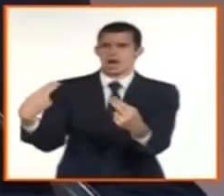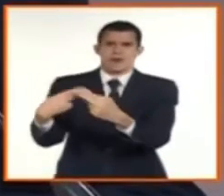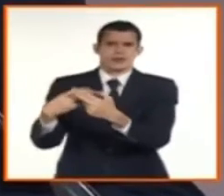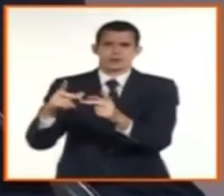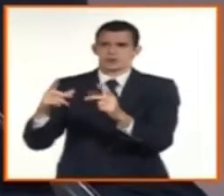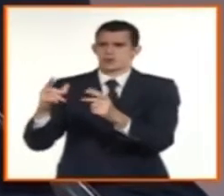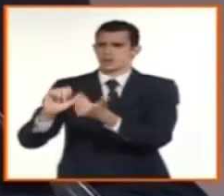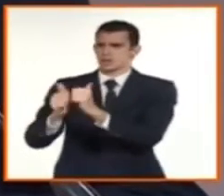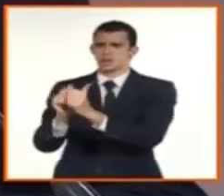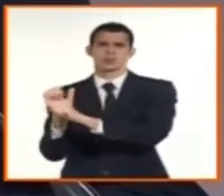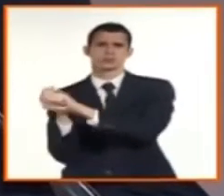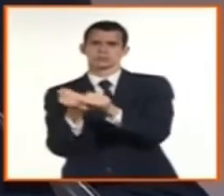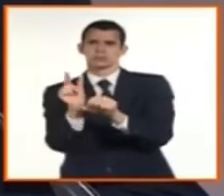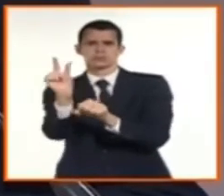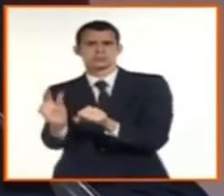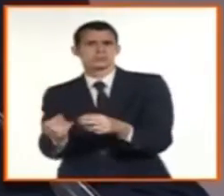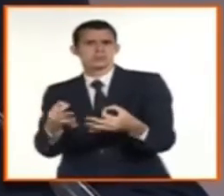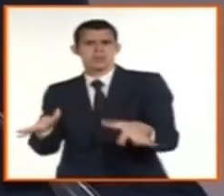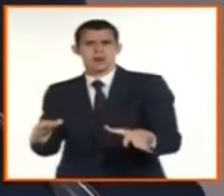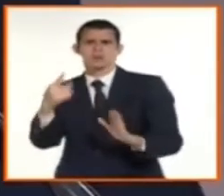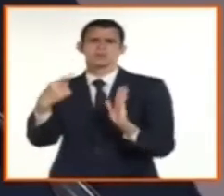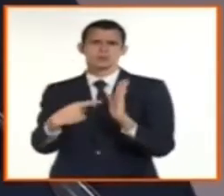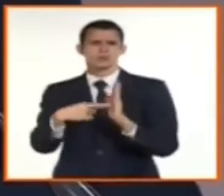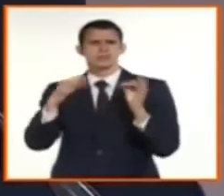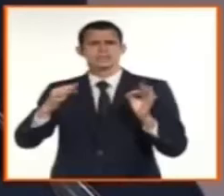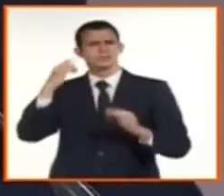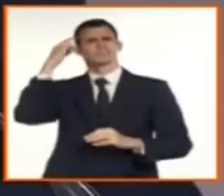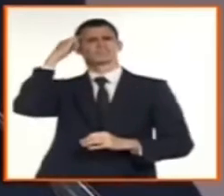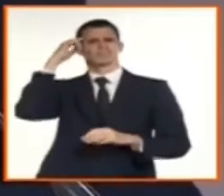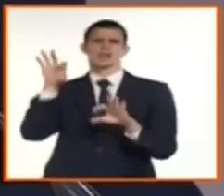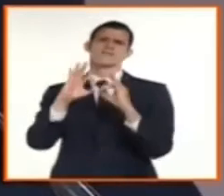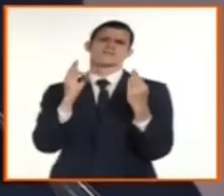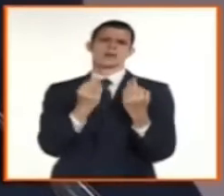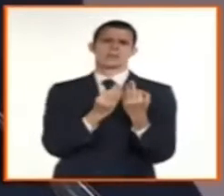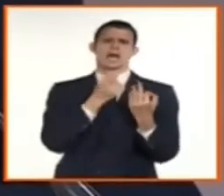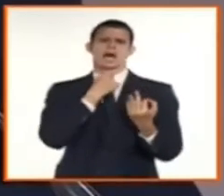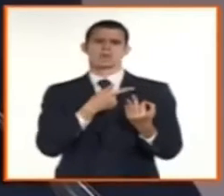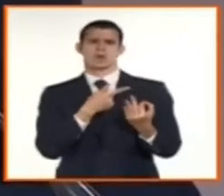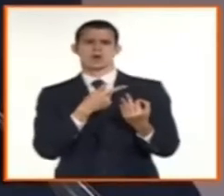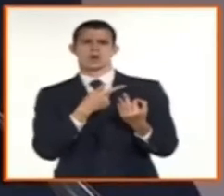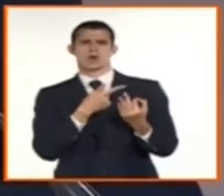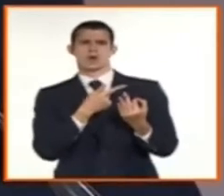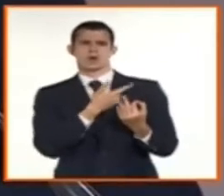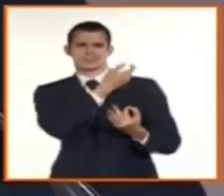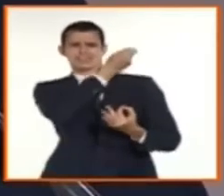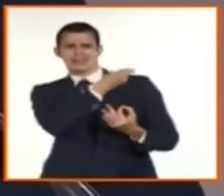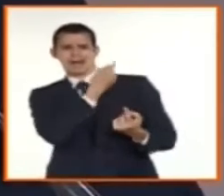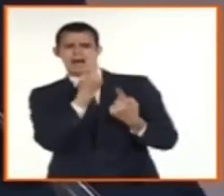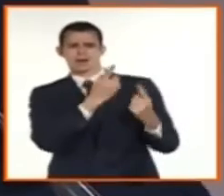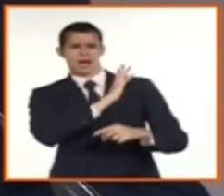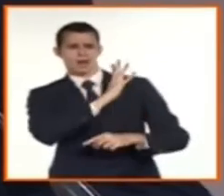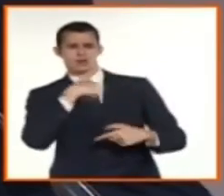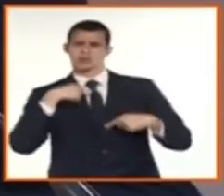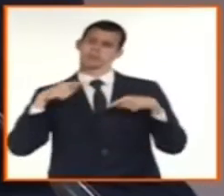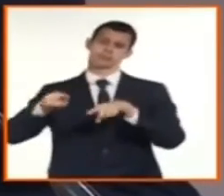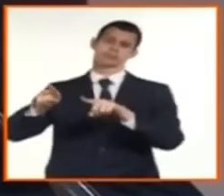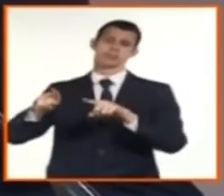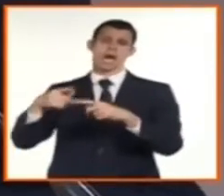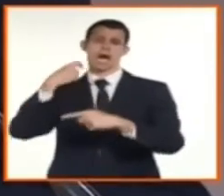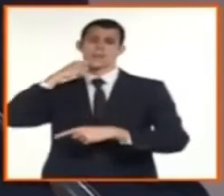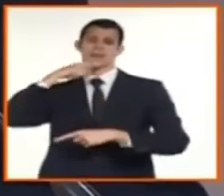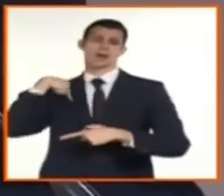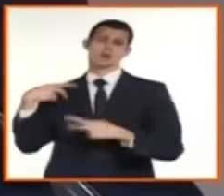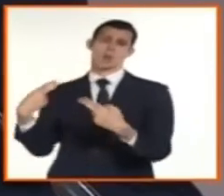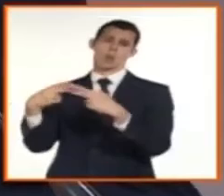que es la familia sabemos que en el gobierno otro este acuerdo fue